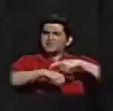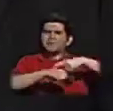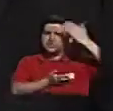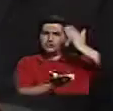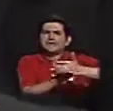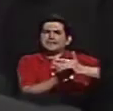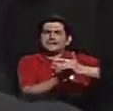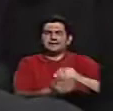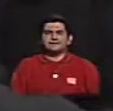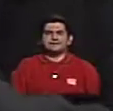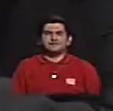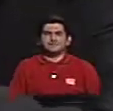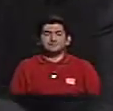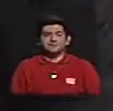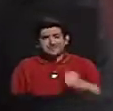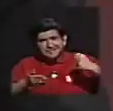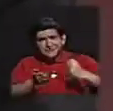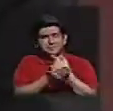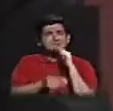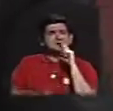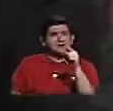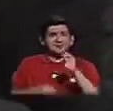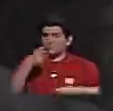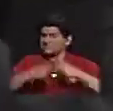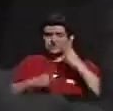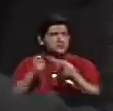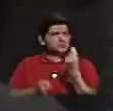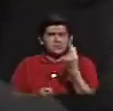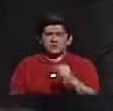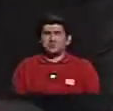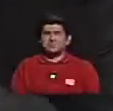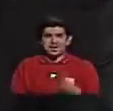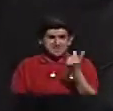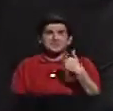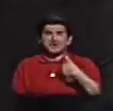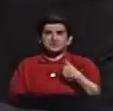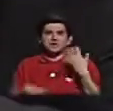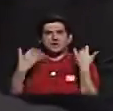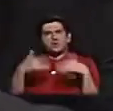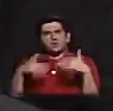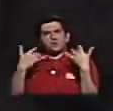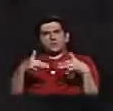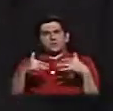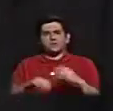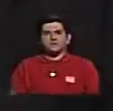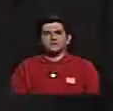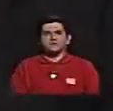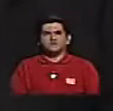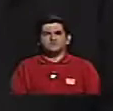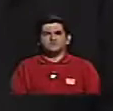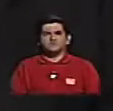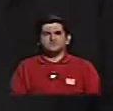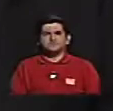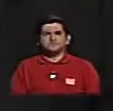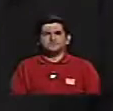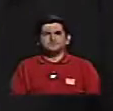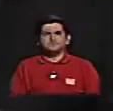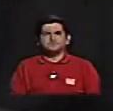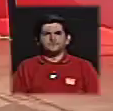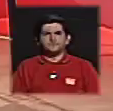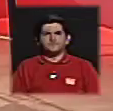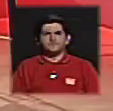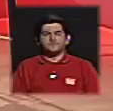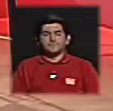lo lamentable además es que, no es un problema de recursos. Plata hay y hay mucha plata. Sí. Y